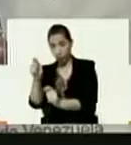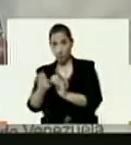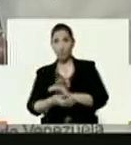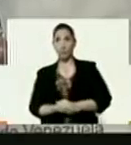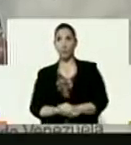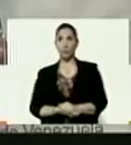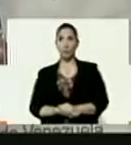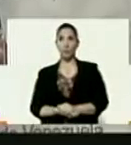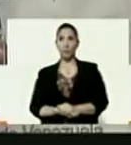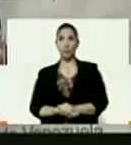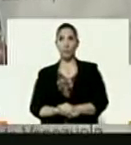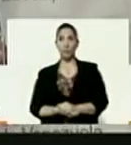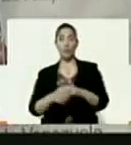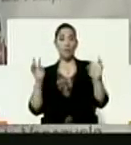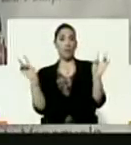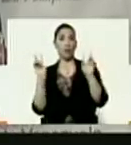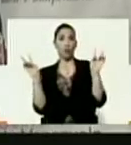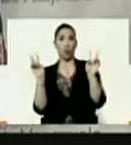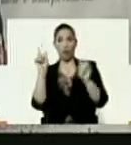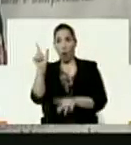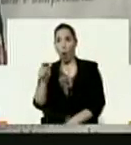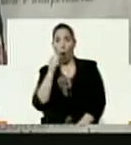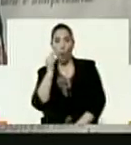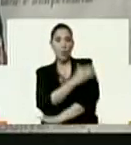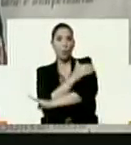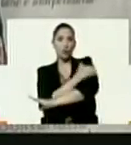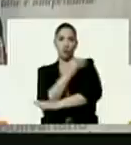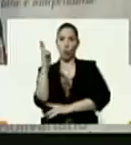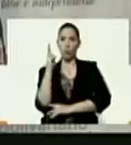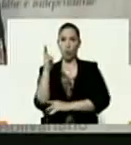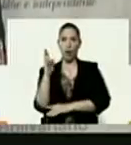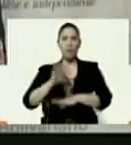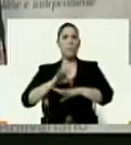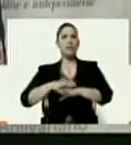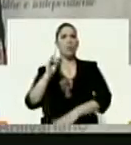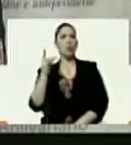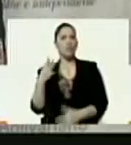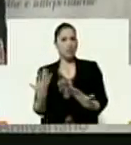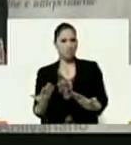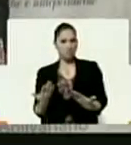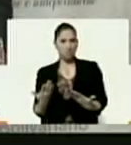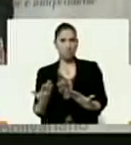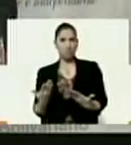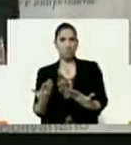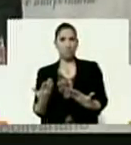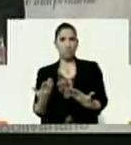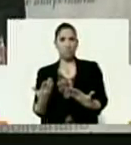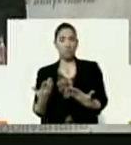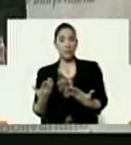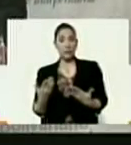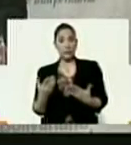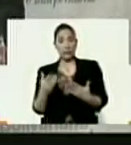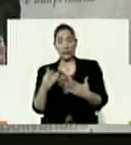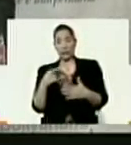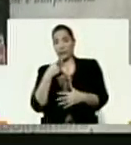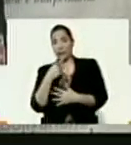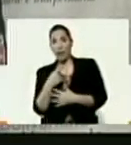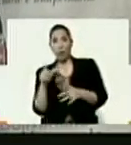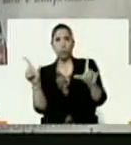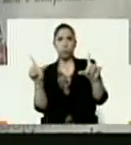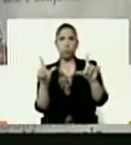la victoria del señor Lacalle Pou. ¿Qué pasó en Bolivia? Margen estrecho, dijeron los medios de